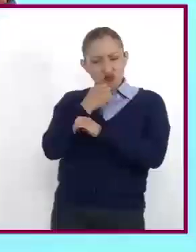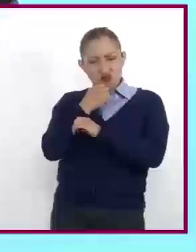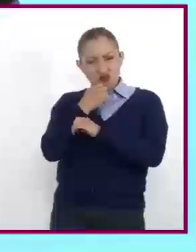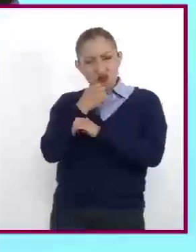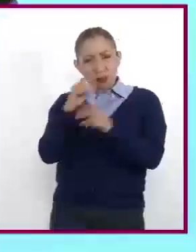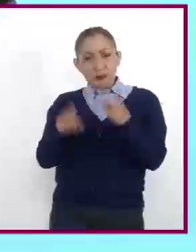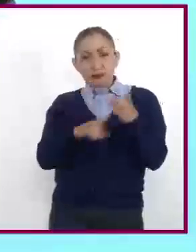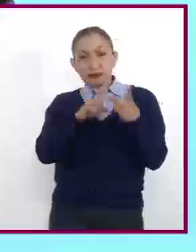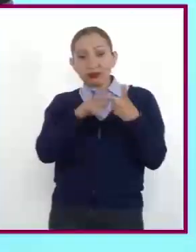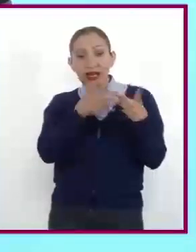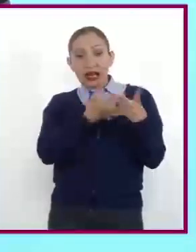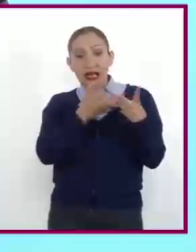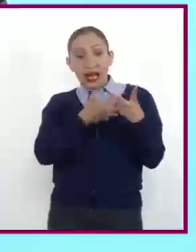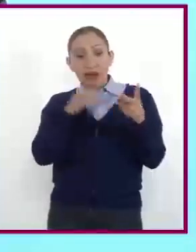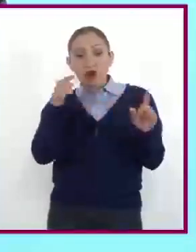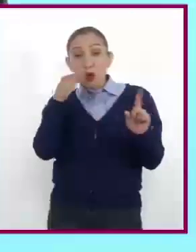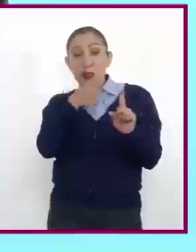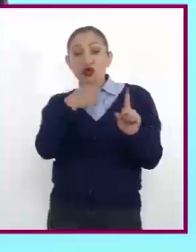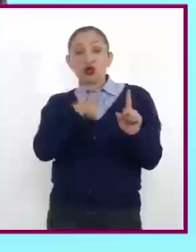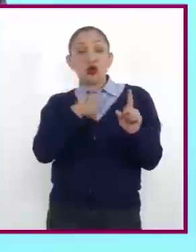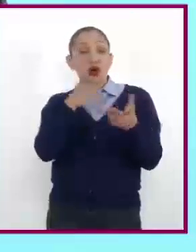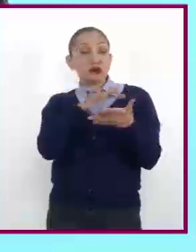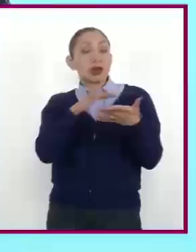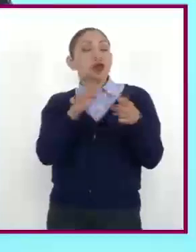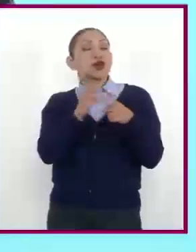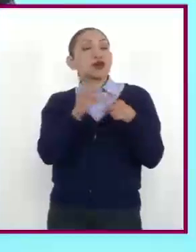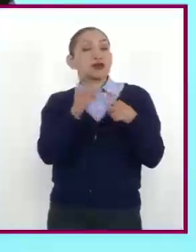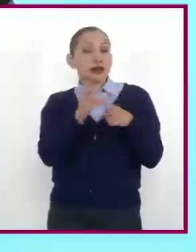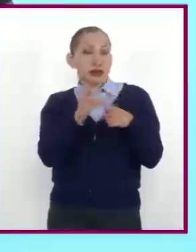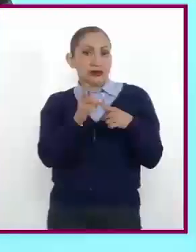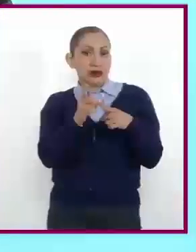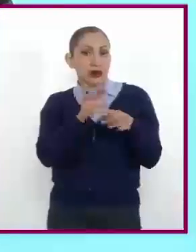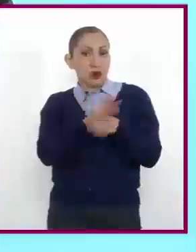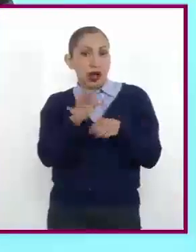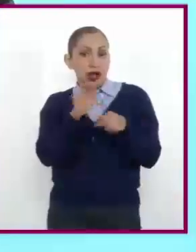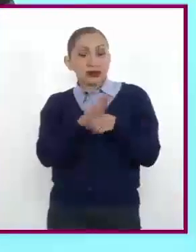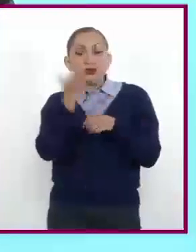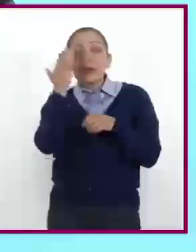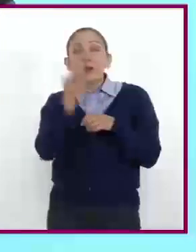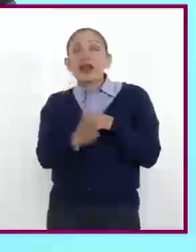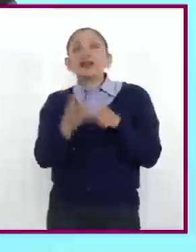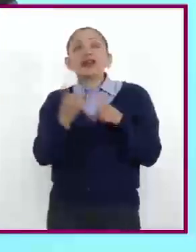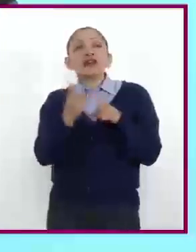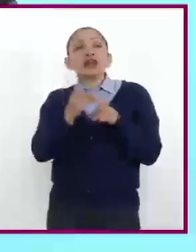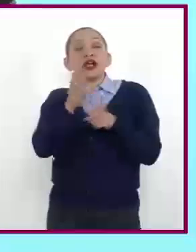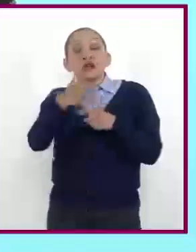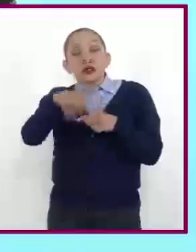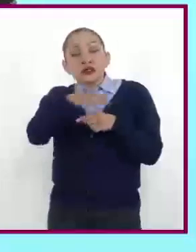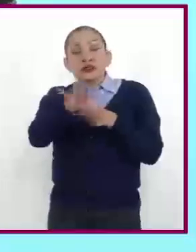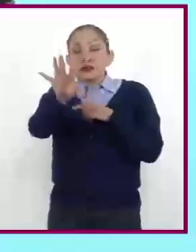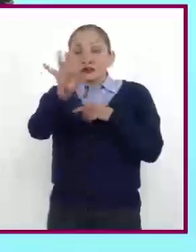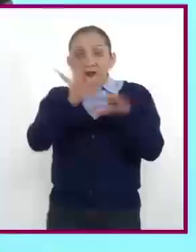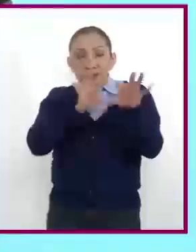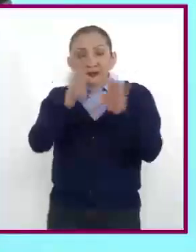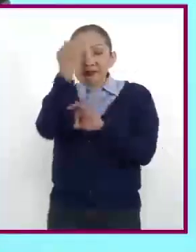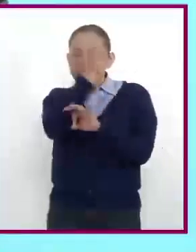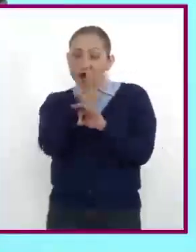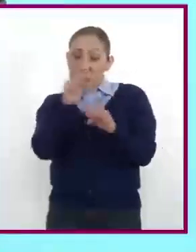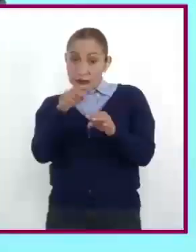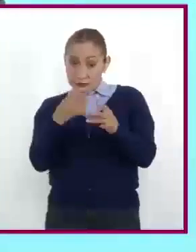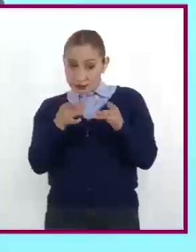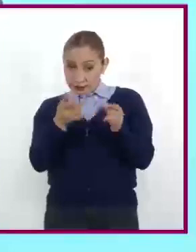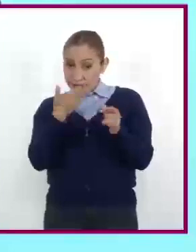consultada y tener un propósito de lectura específico, además de saber cómo buscar, seleccionar y evaluar